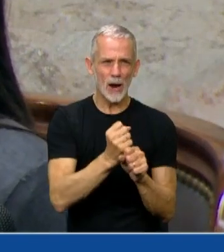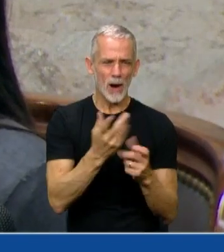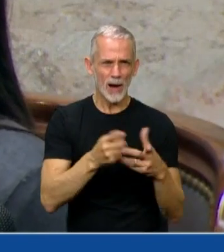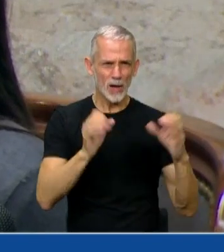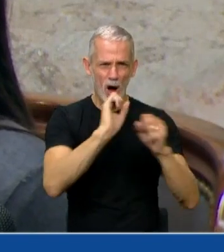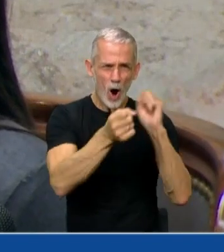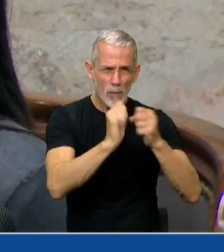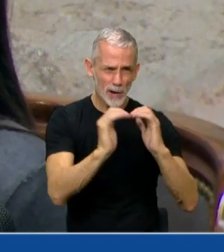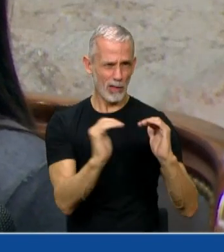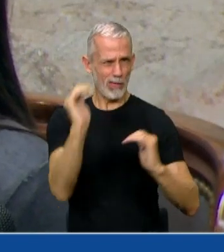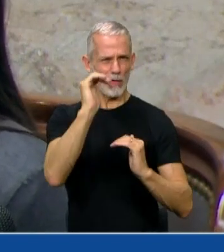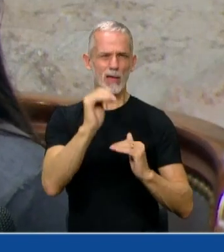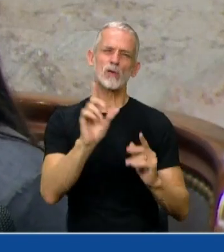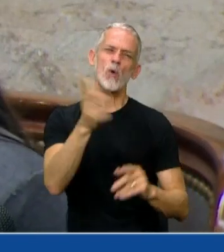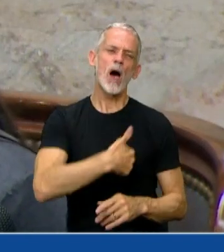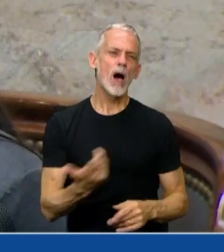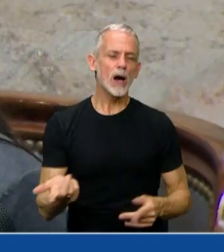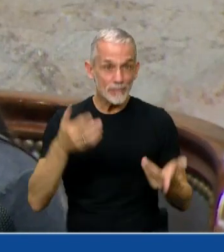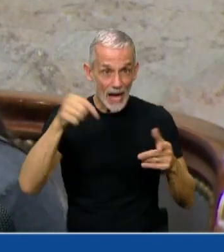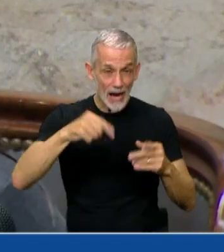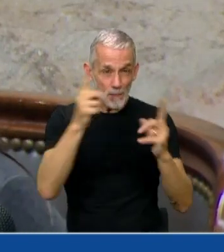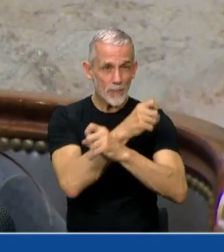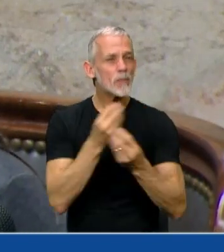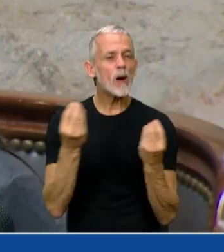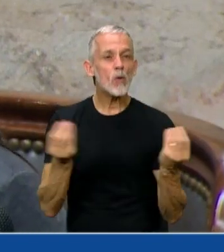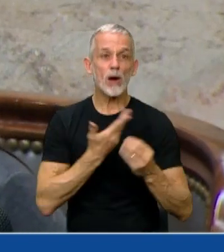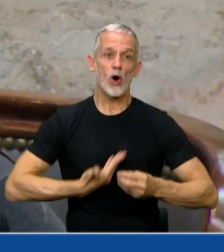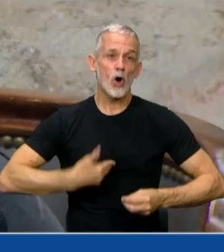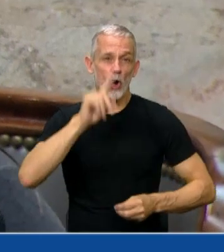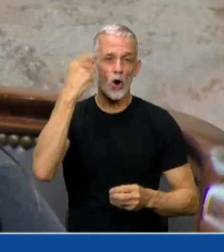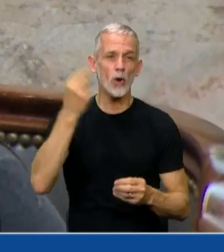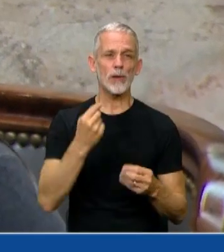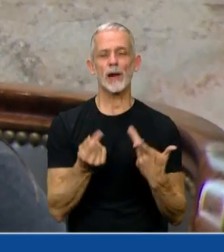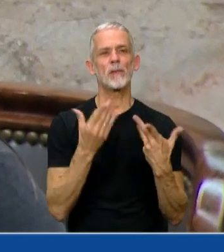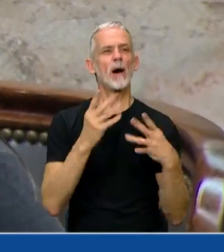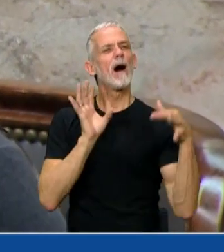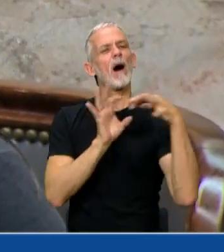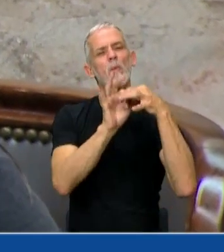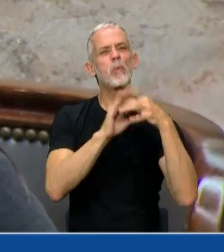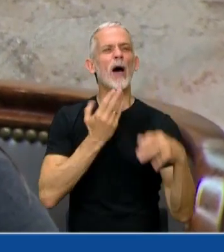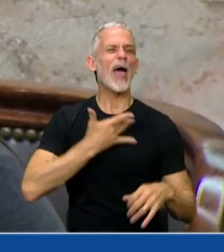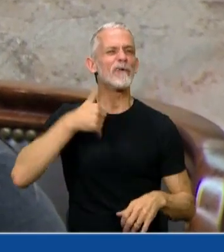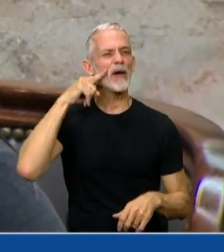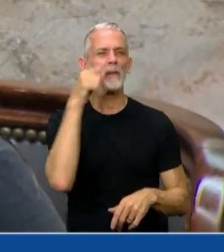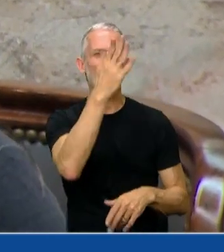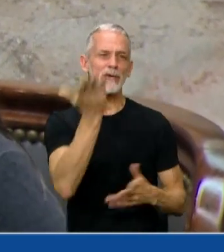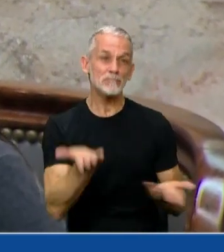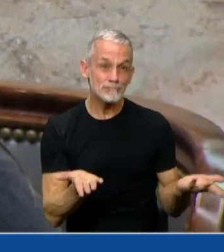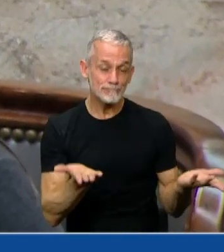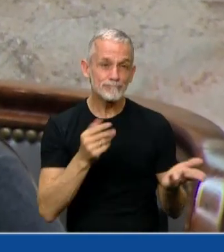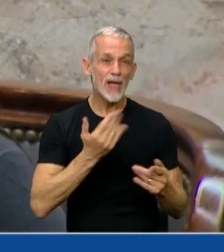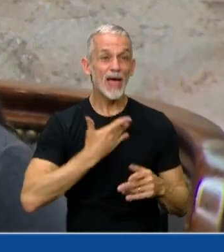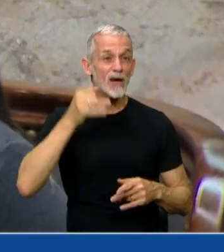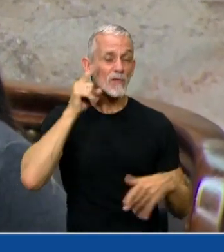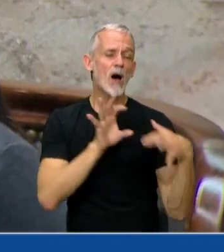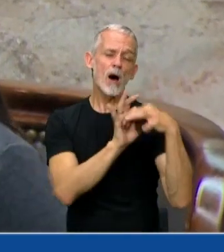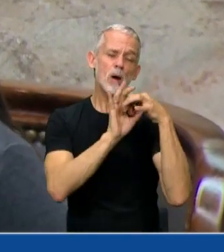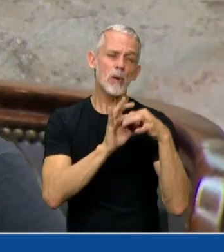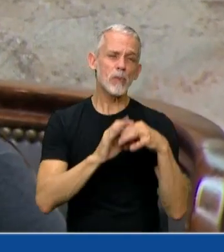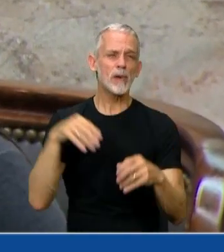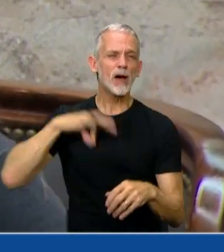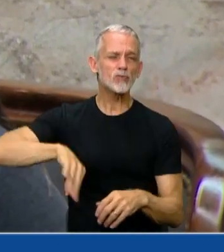hablando? El problema es que acá estamos con gobiernos al servicio del Fondo Monetario que se encargan de mantener la